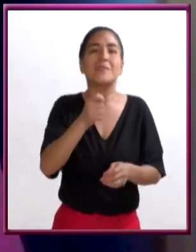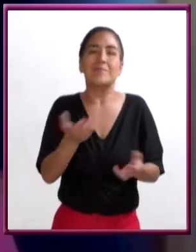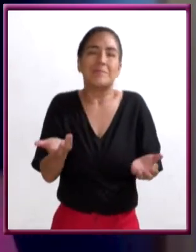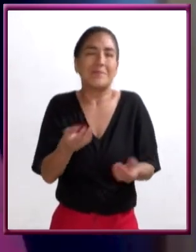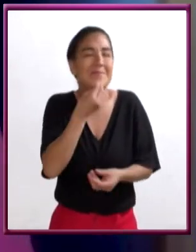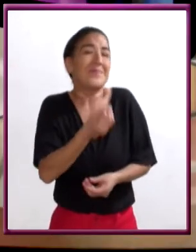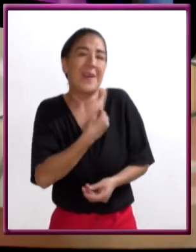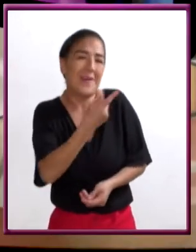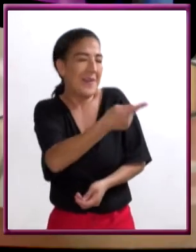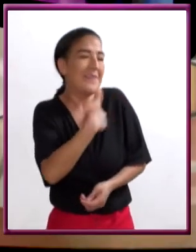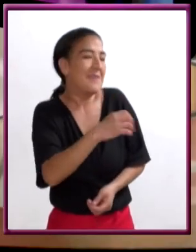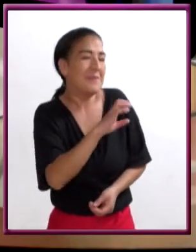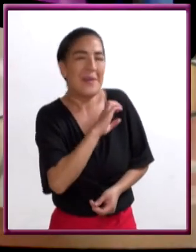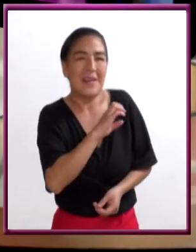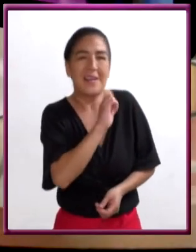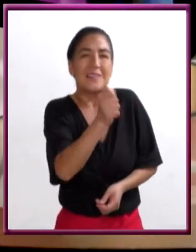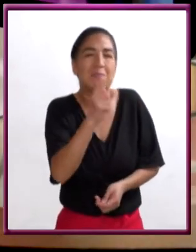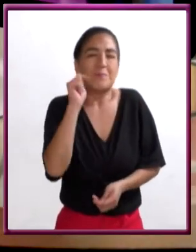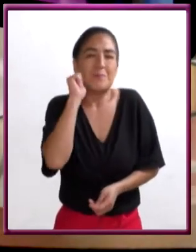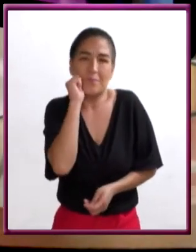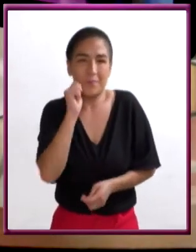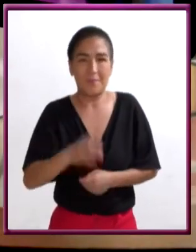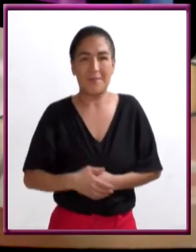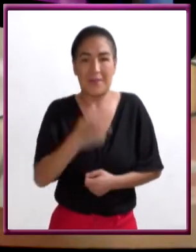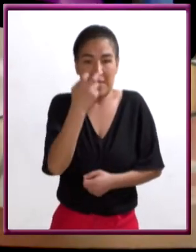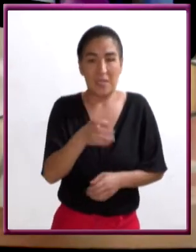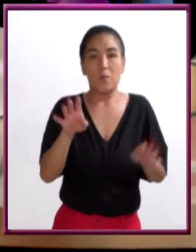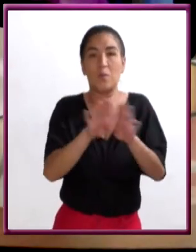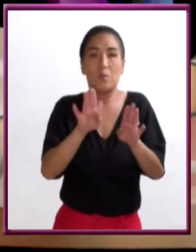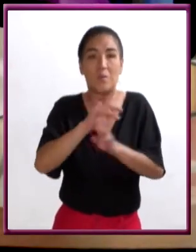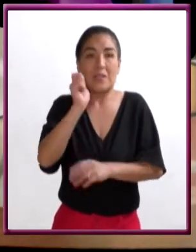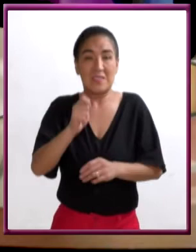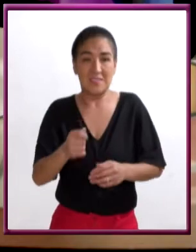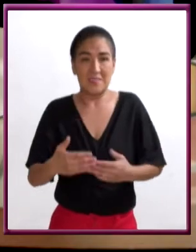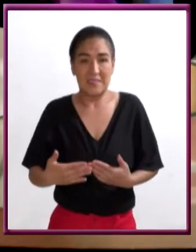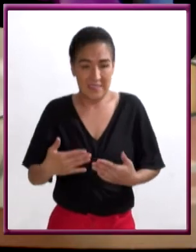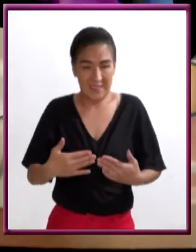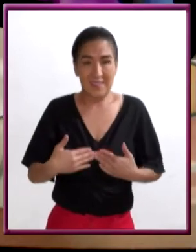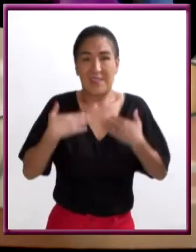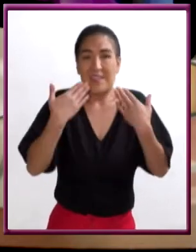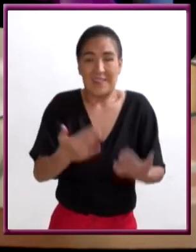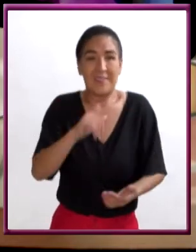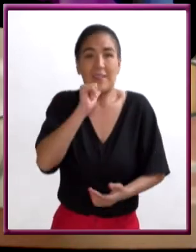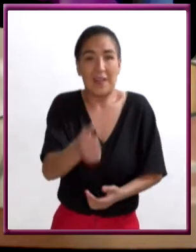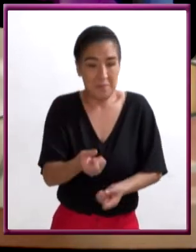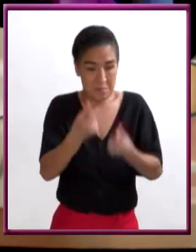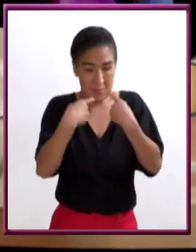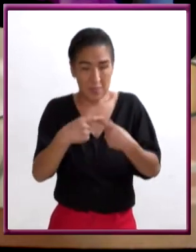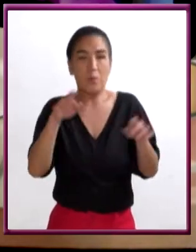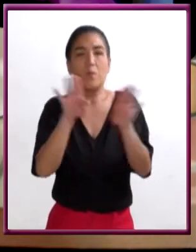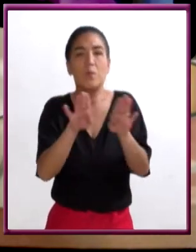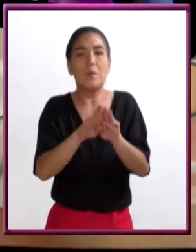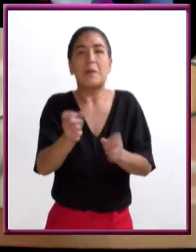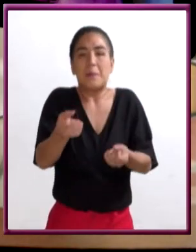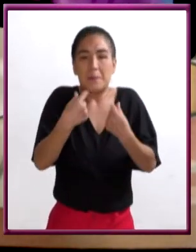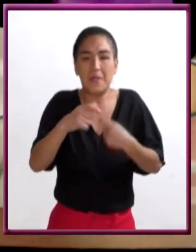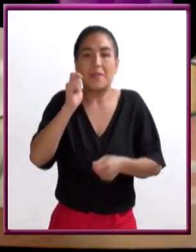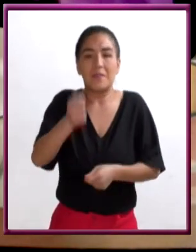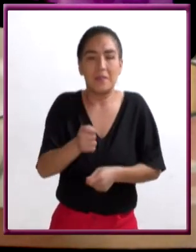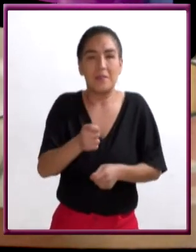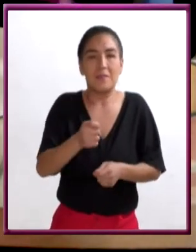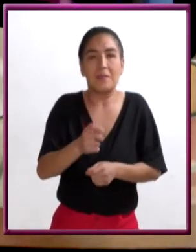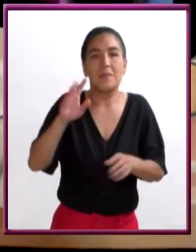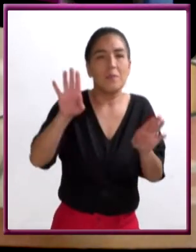me quiere, etcétera. En este tipo de abuso, la desconfianza merma la propia autoconfianza y la